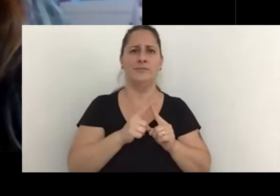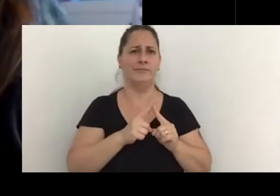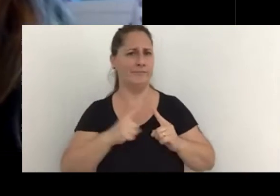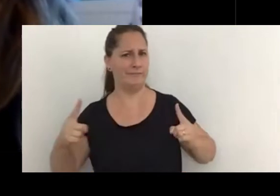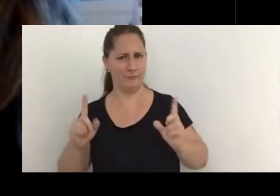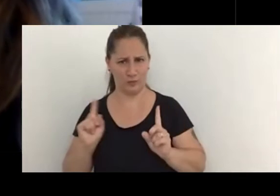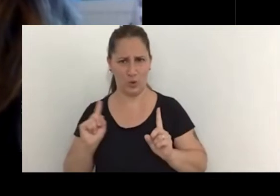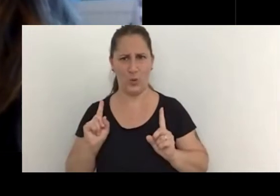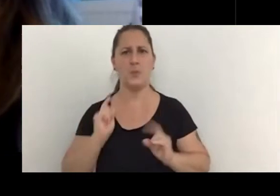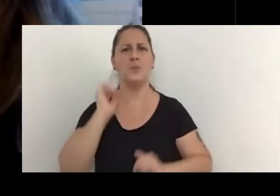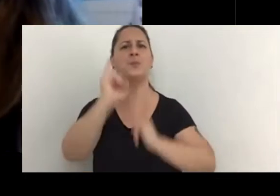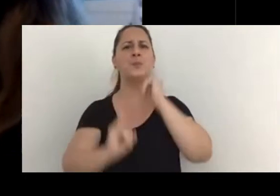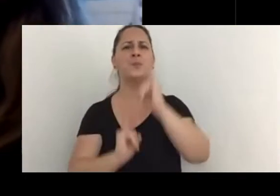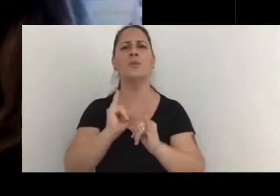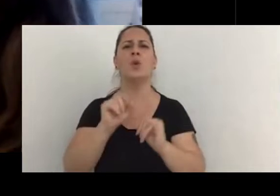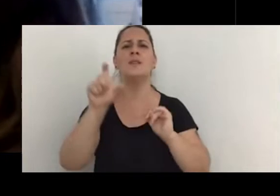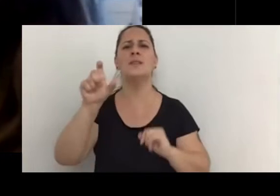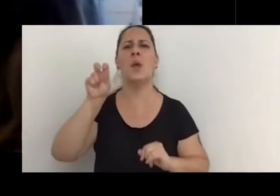el currículum de Cristina.